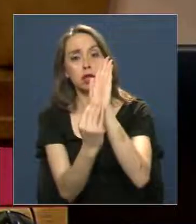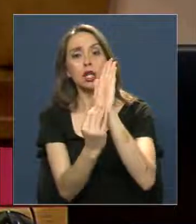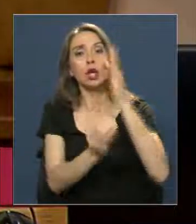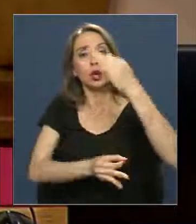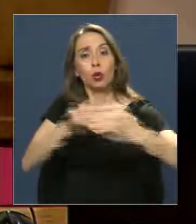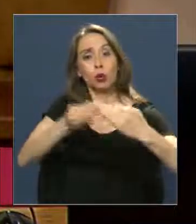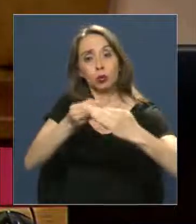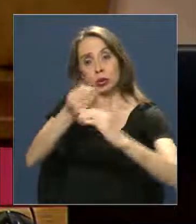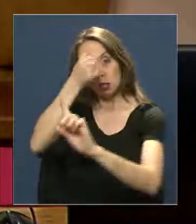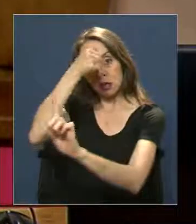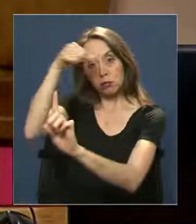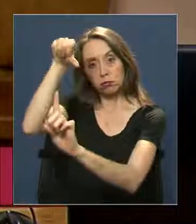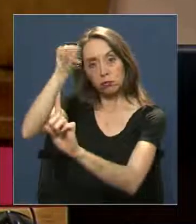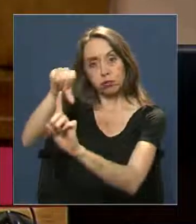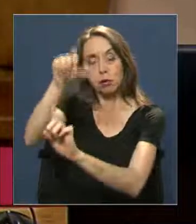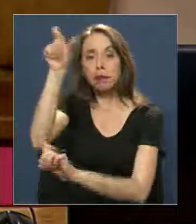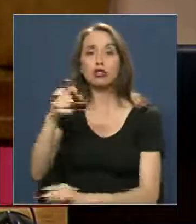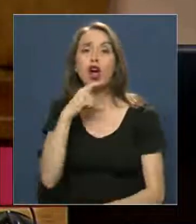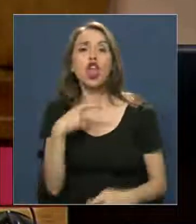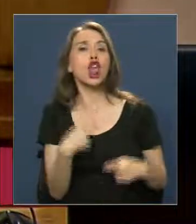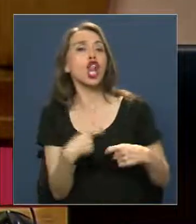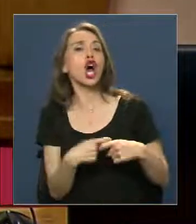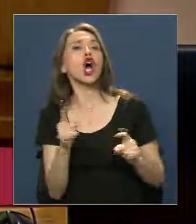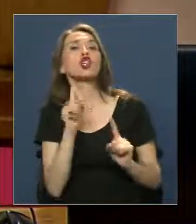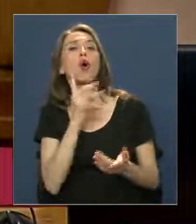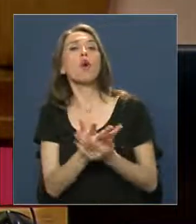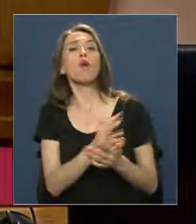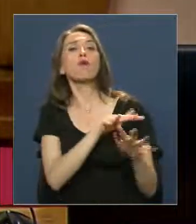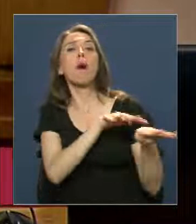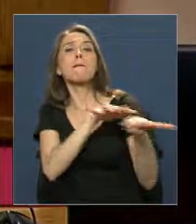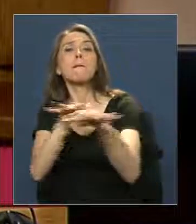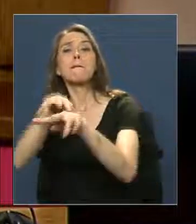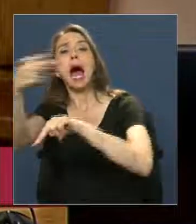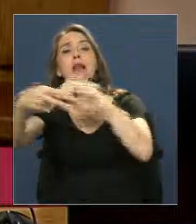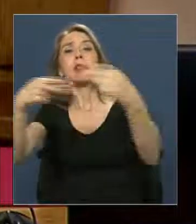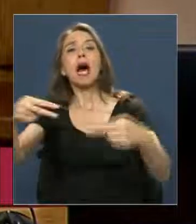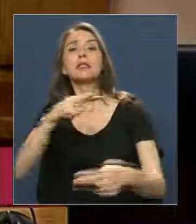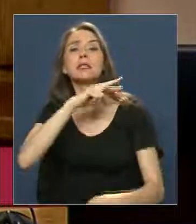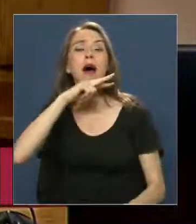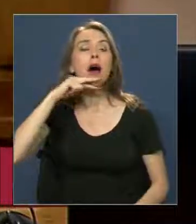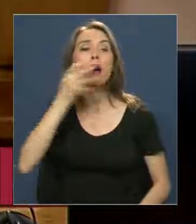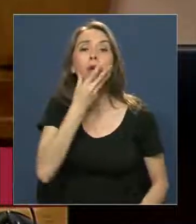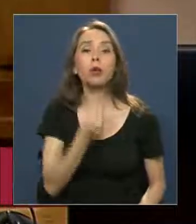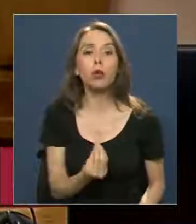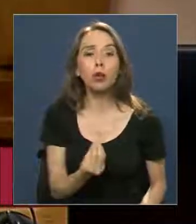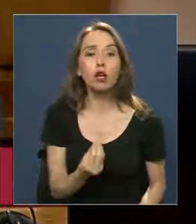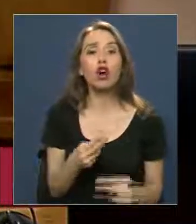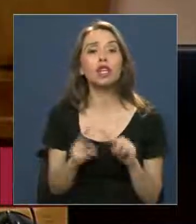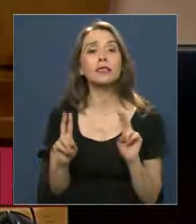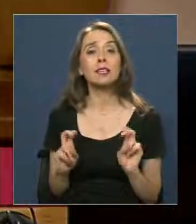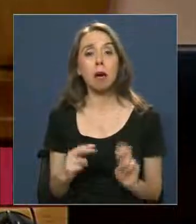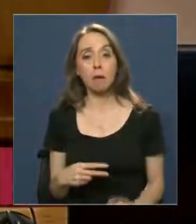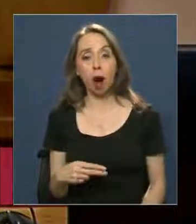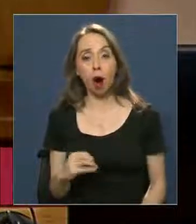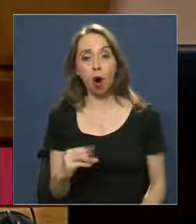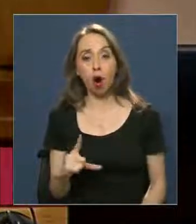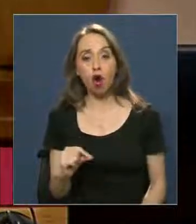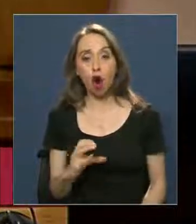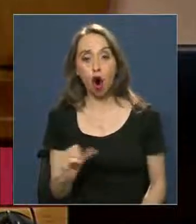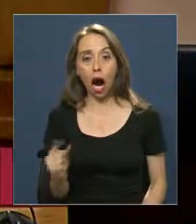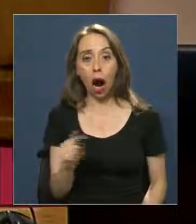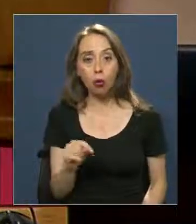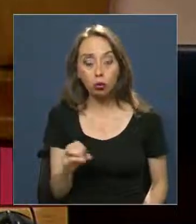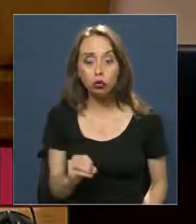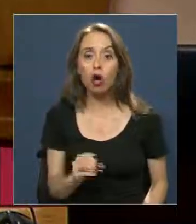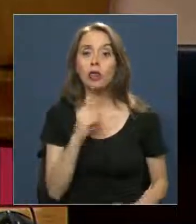penalmente a quienes nieguen, por ejemplo, el holocausto. Y nosotros hemos dicho eso, y se nos ha dicho de todo, que esto va a afectar la